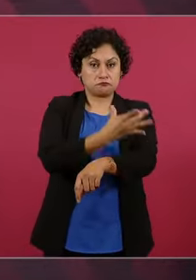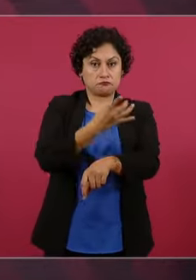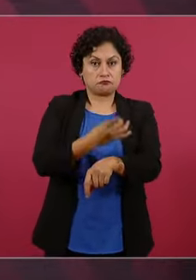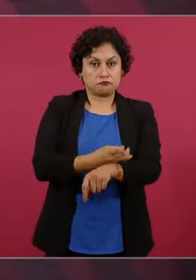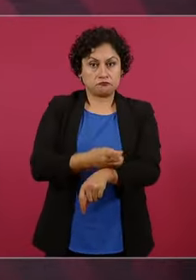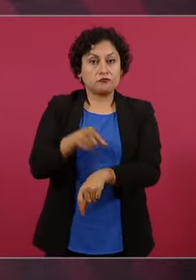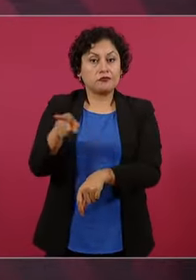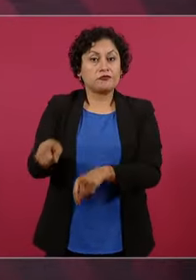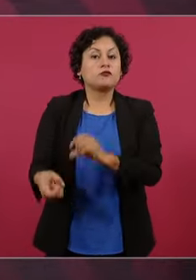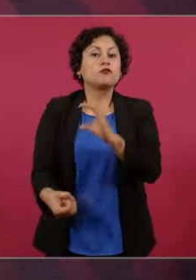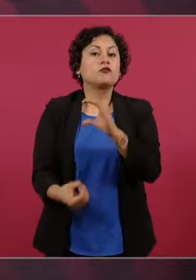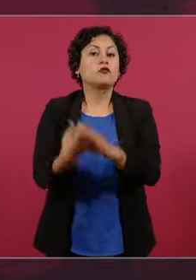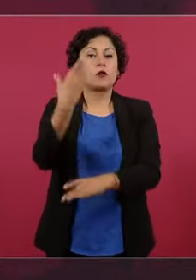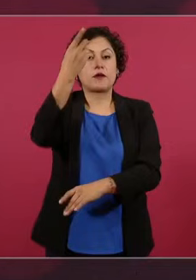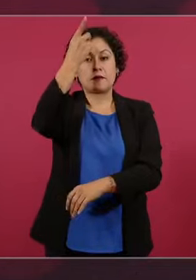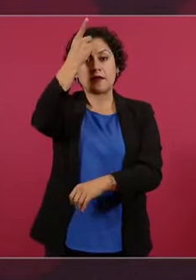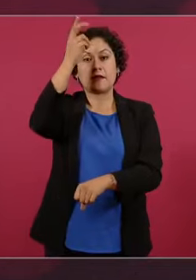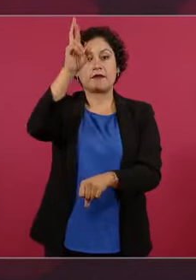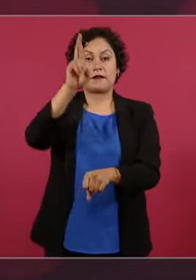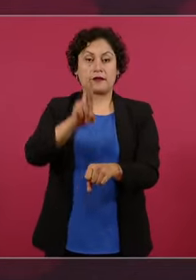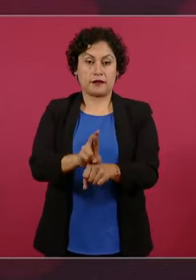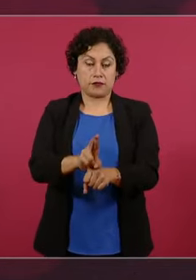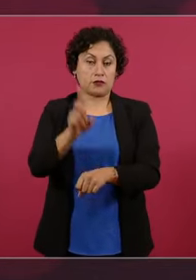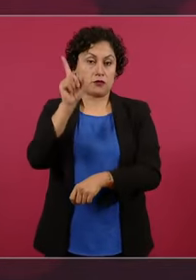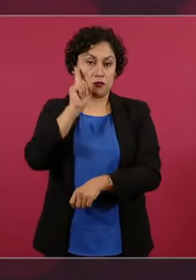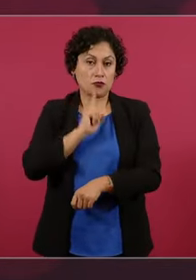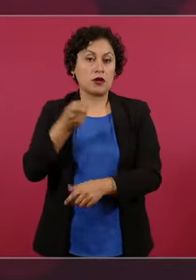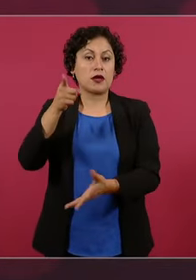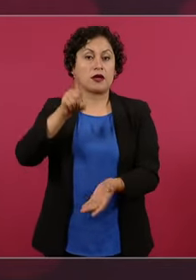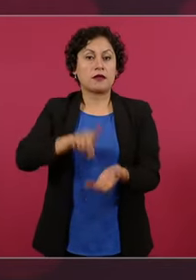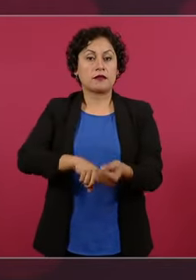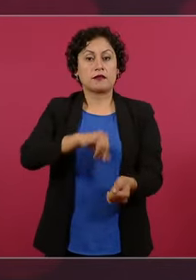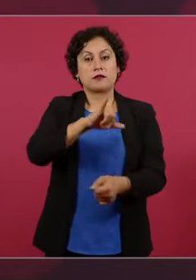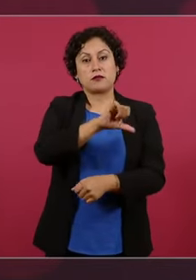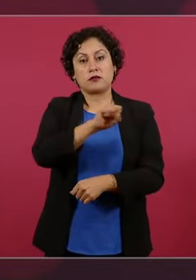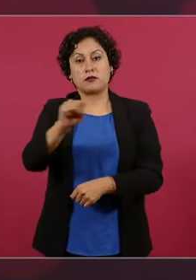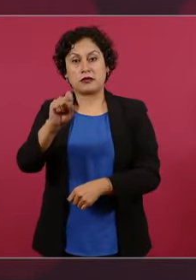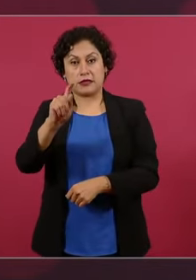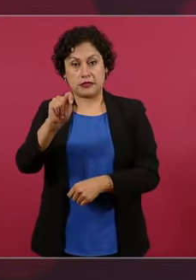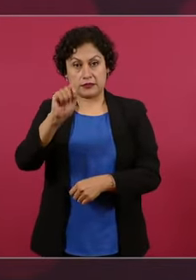directora de el ISSSTE.